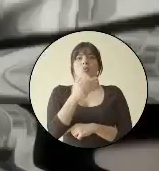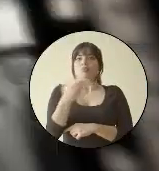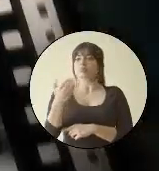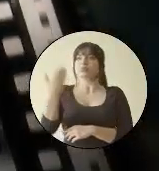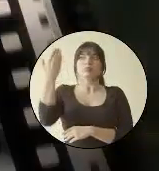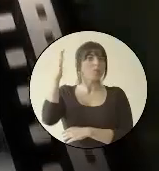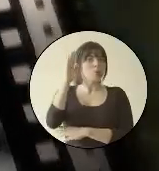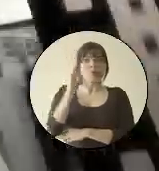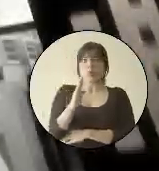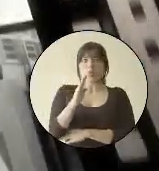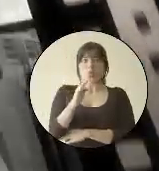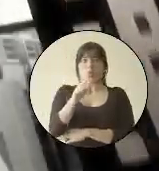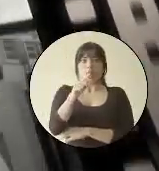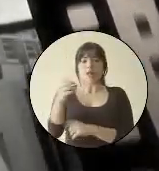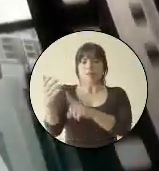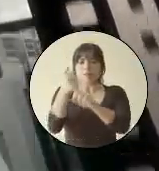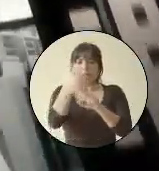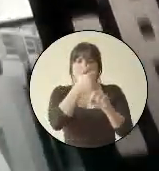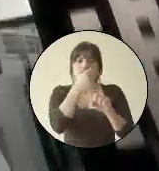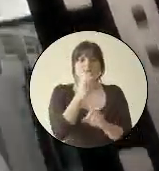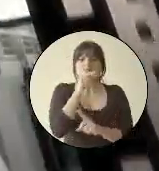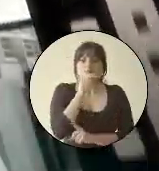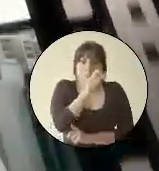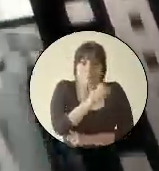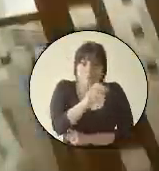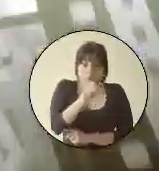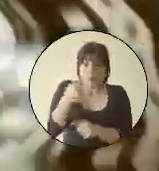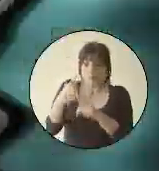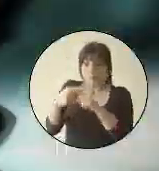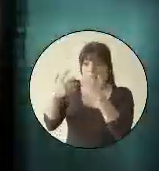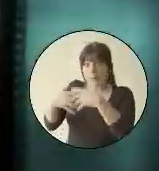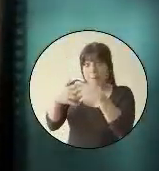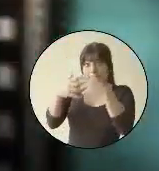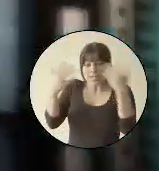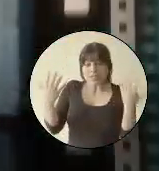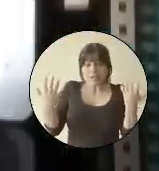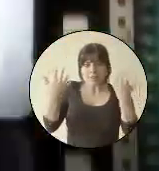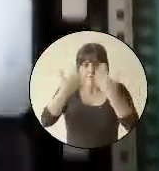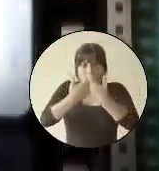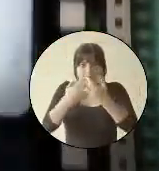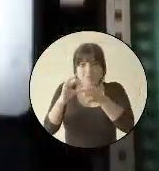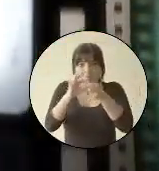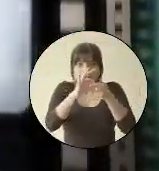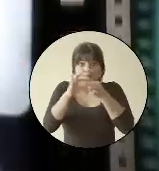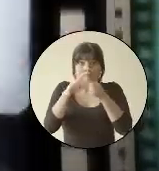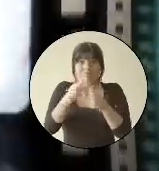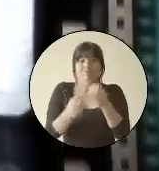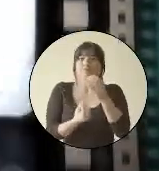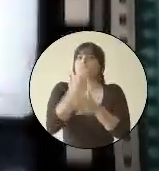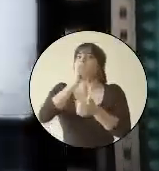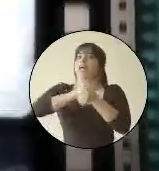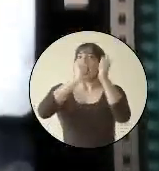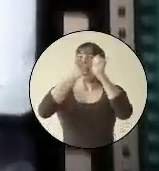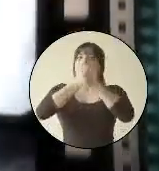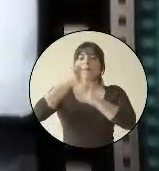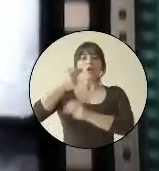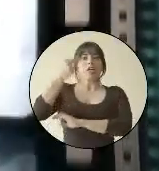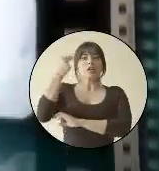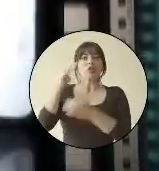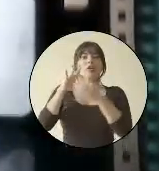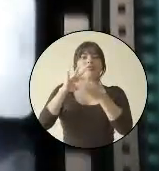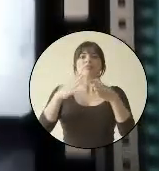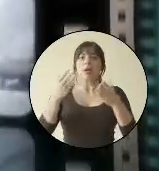país. Tomar personas y empresas para inspirar una vinculación que revolucionaría la historia de